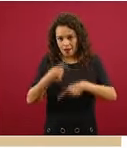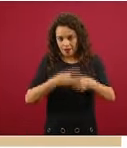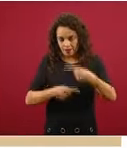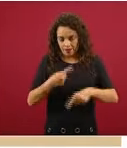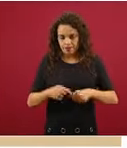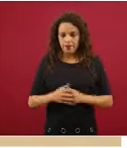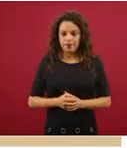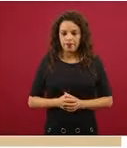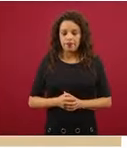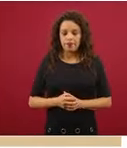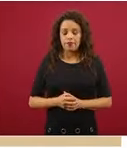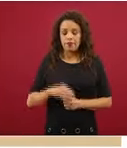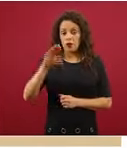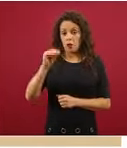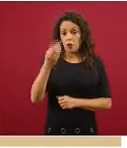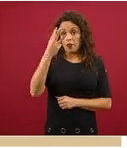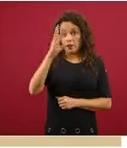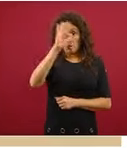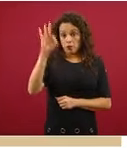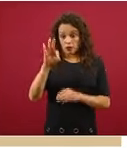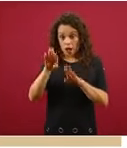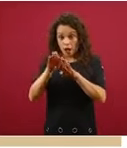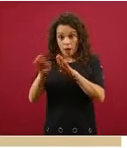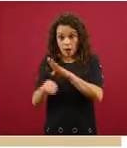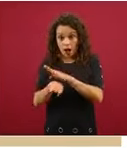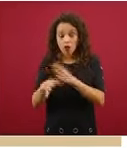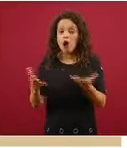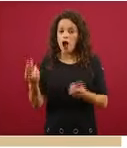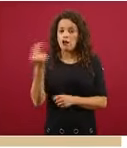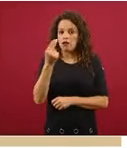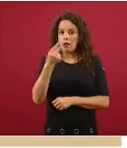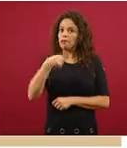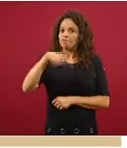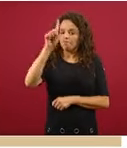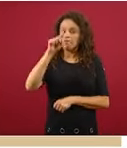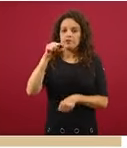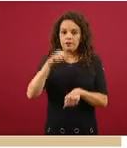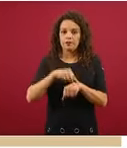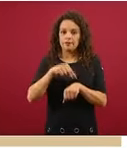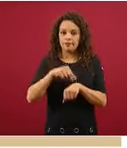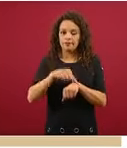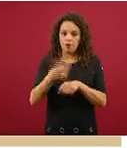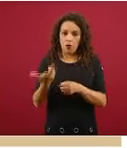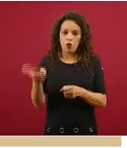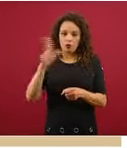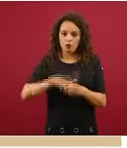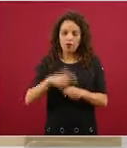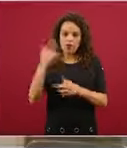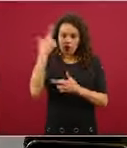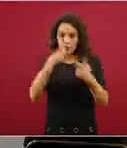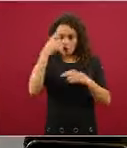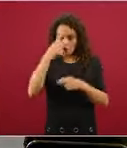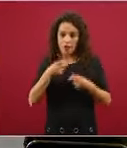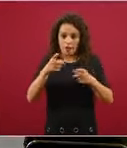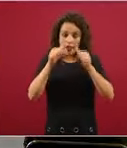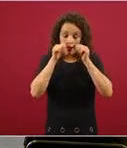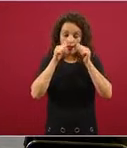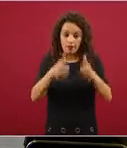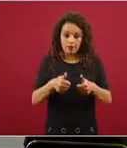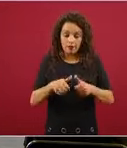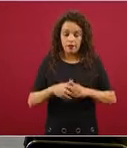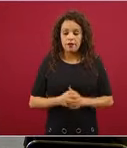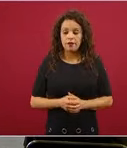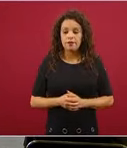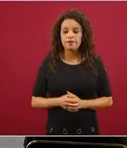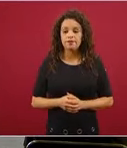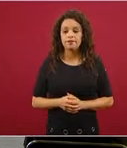está por debajo del 93%, hay que ir a atenderse a un hospital. Siguiente diapositiva, por favor.